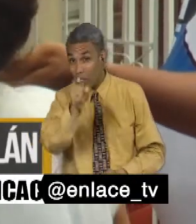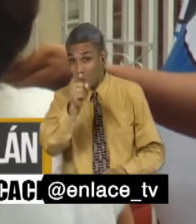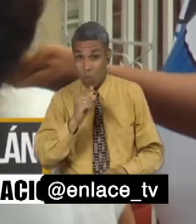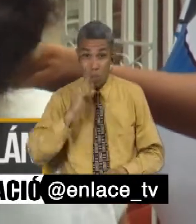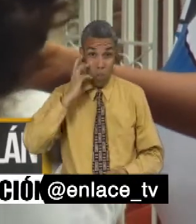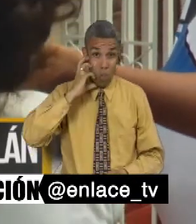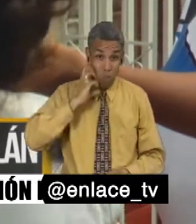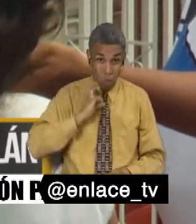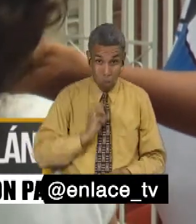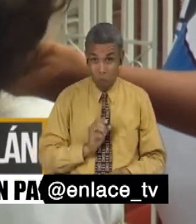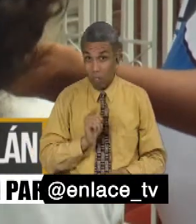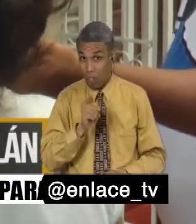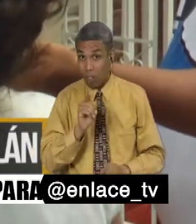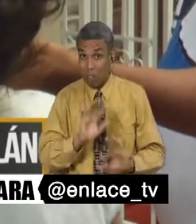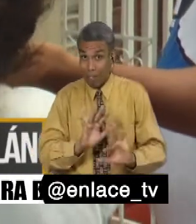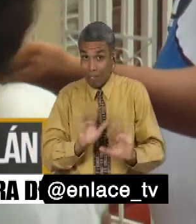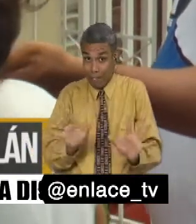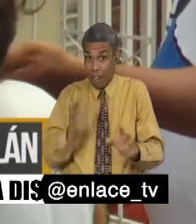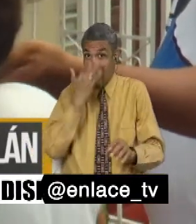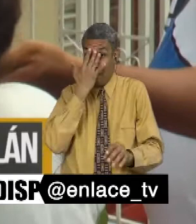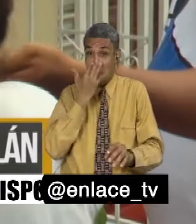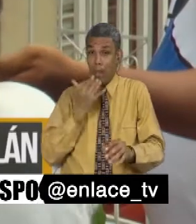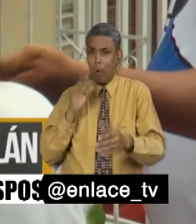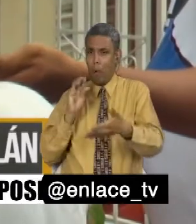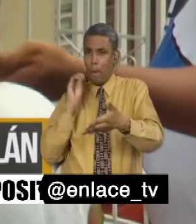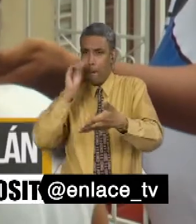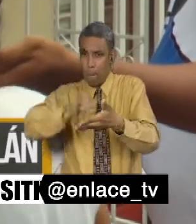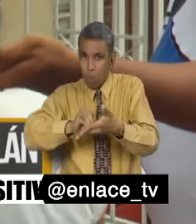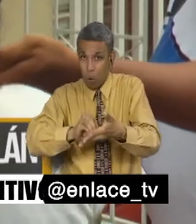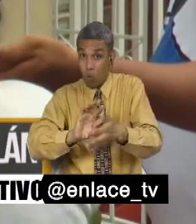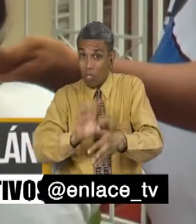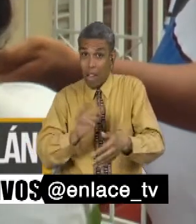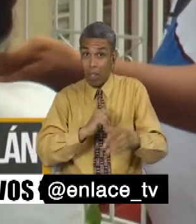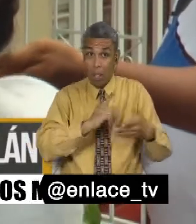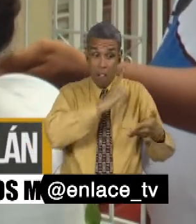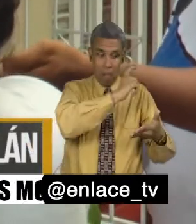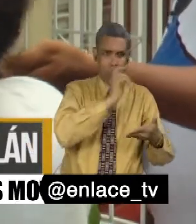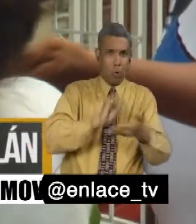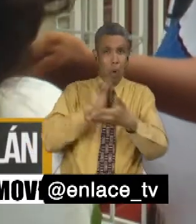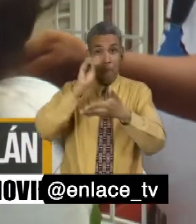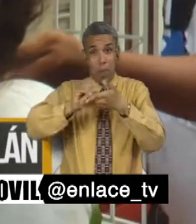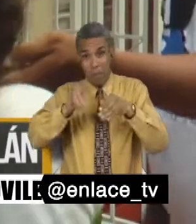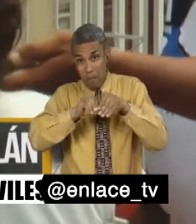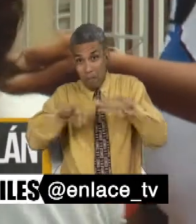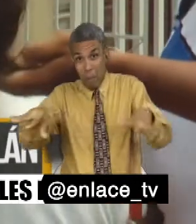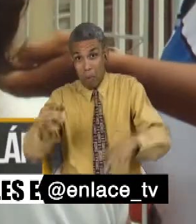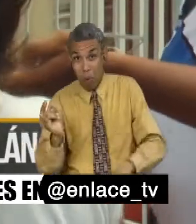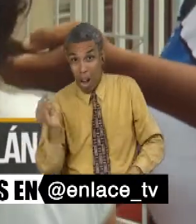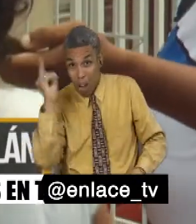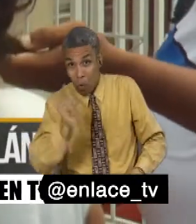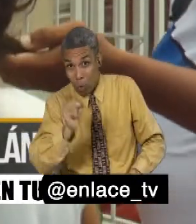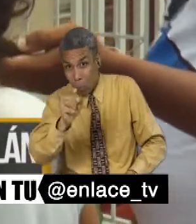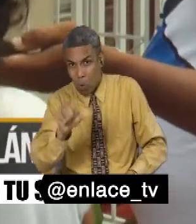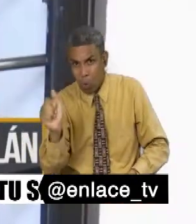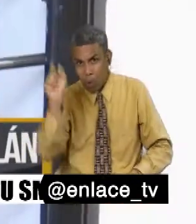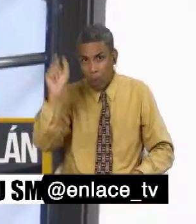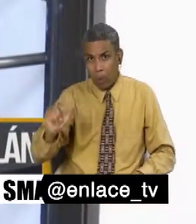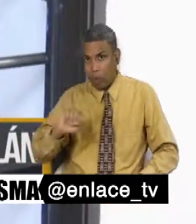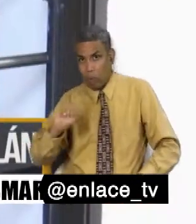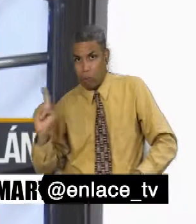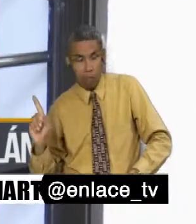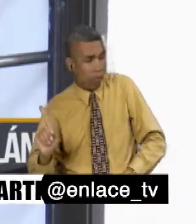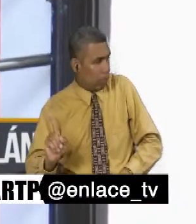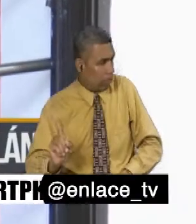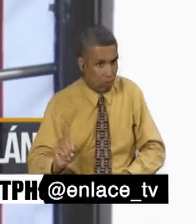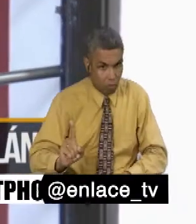computador, que ya lo publicamos por el Facebook y por otros medios, que nos lo regresen, que no tanto el valor del computador, sino la información que tiene en él. Pidieron